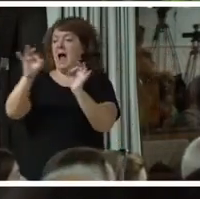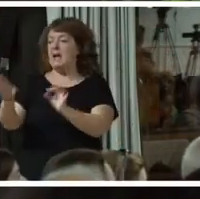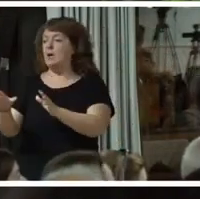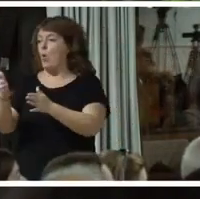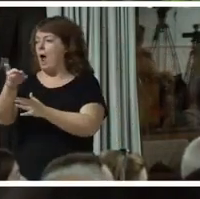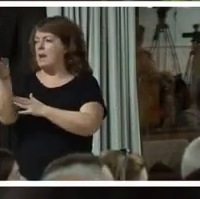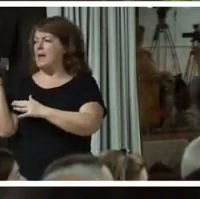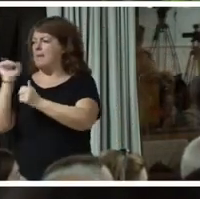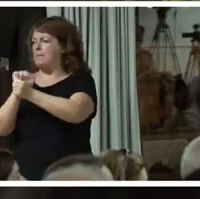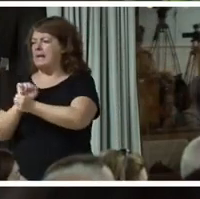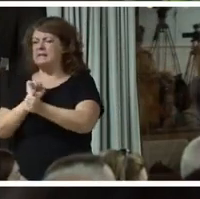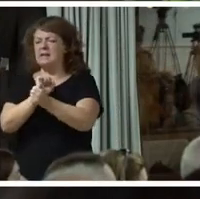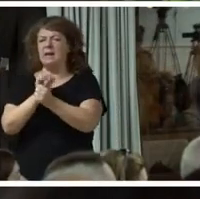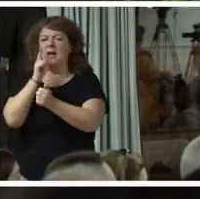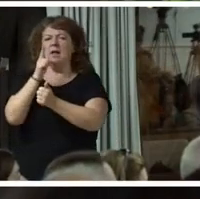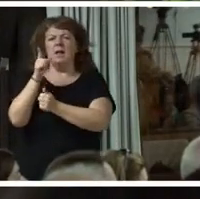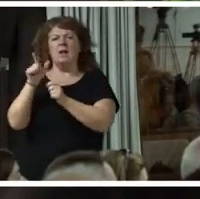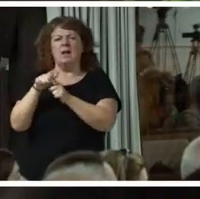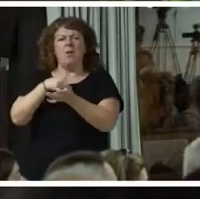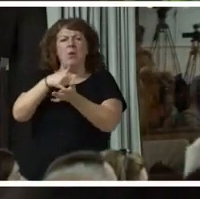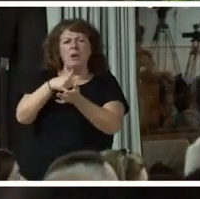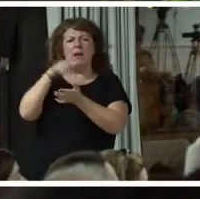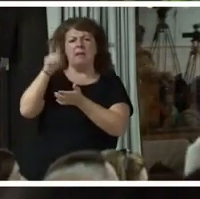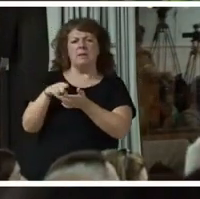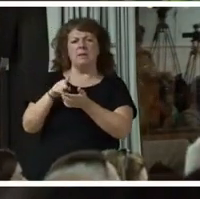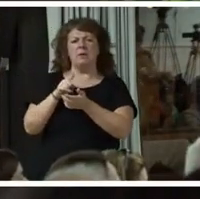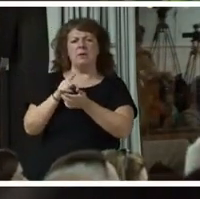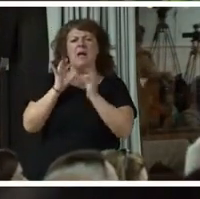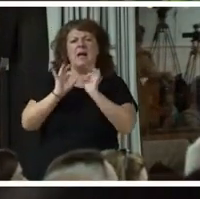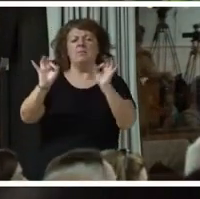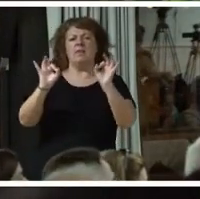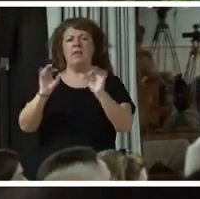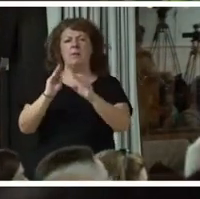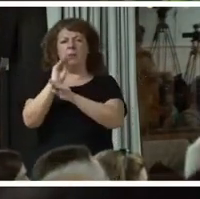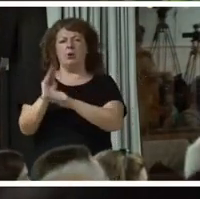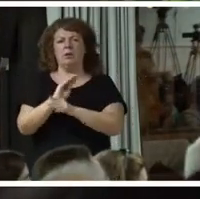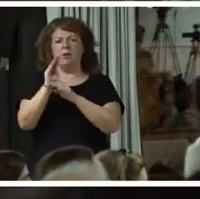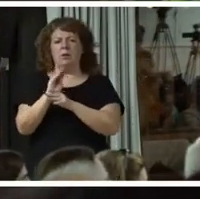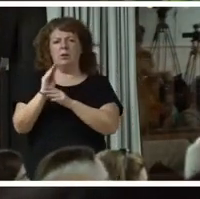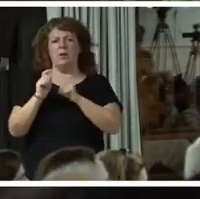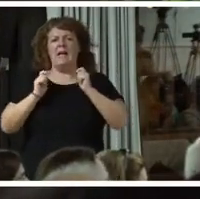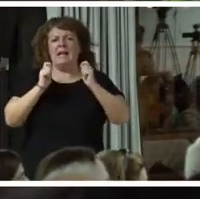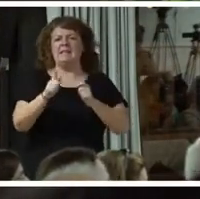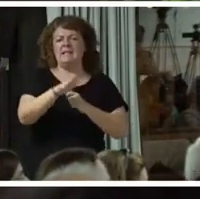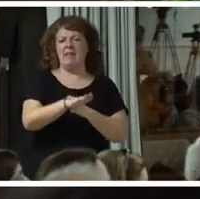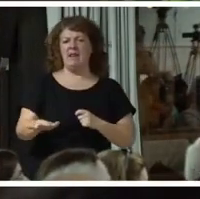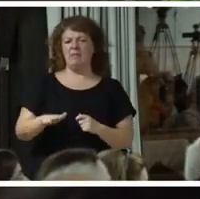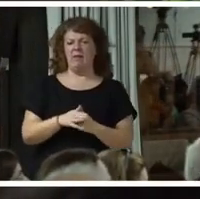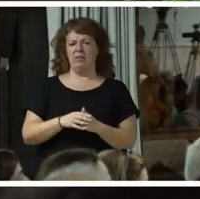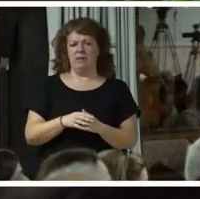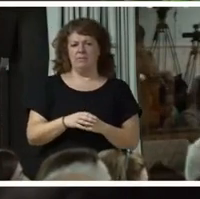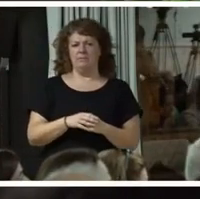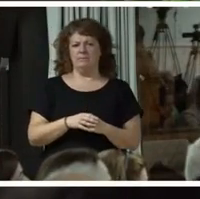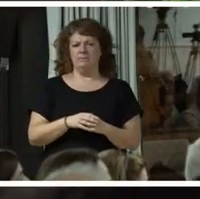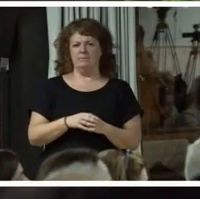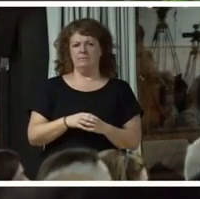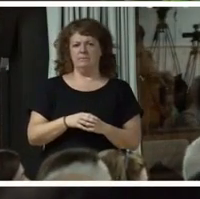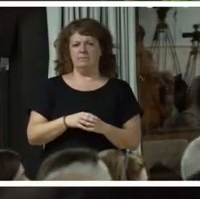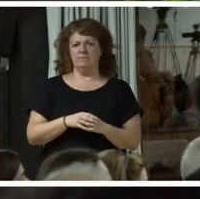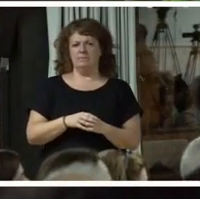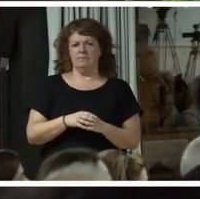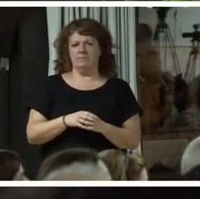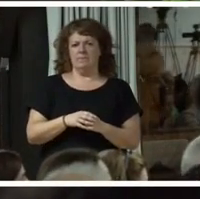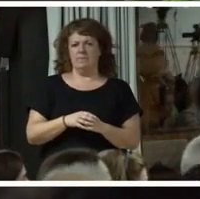presos pero con la vulnerabilidad y especial protección que se debe dar a la infancia eh Son